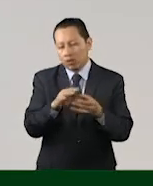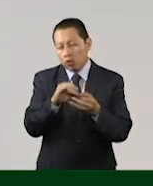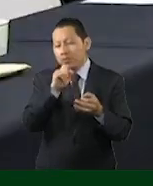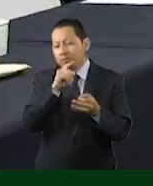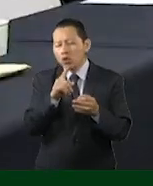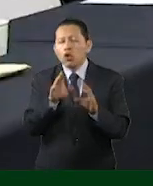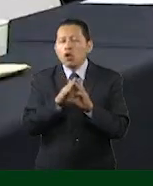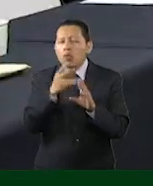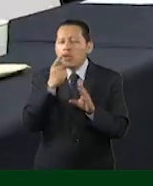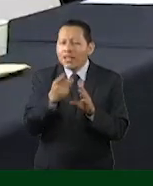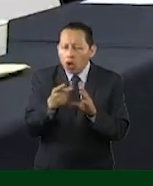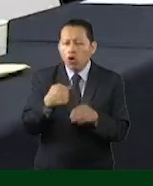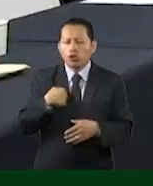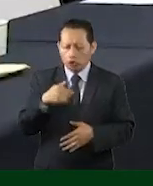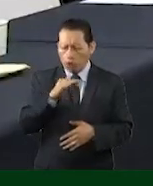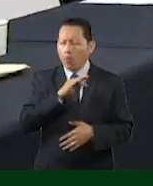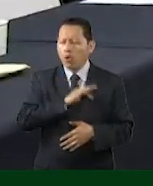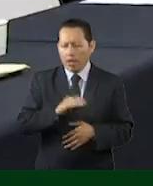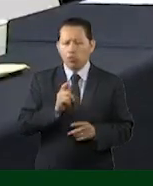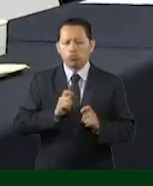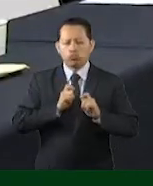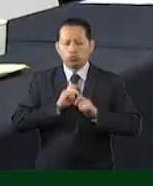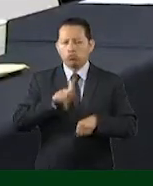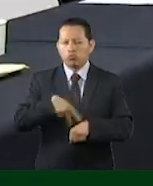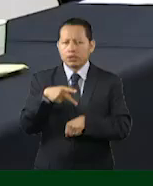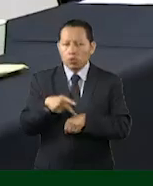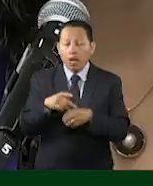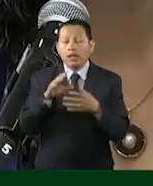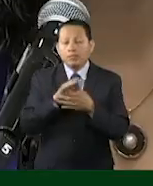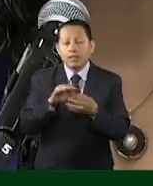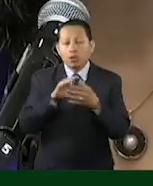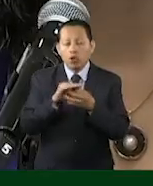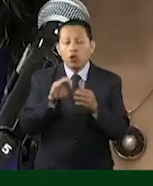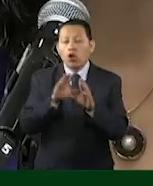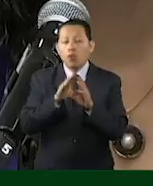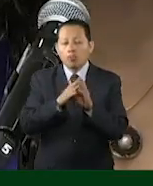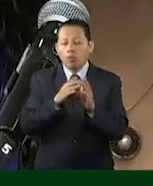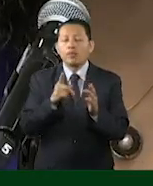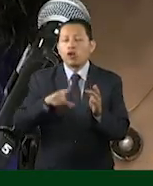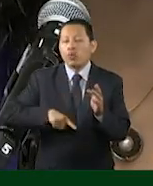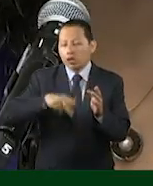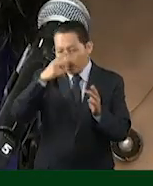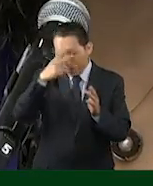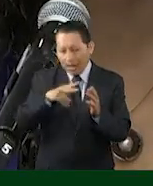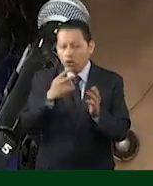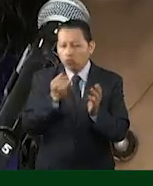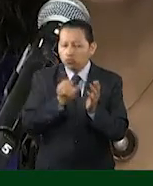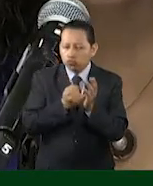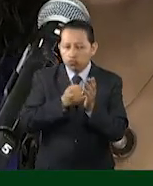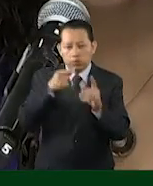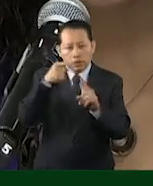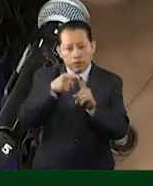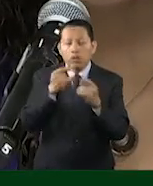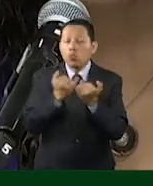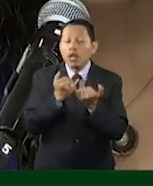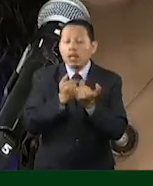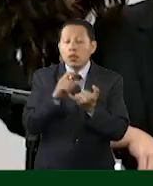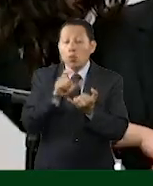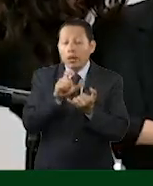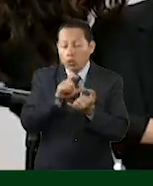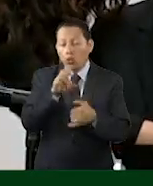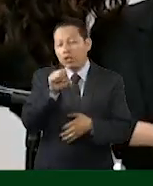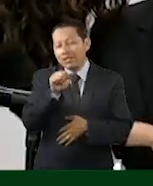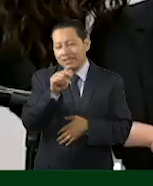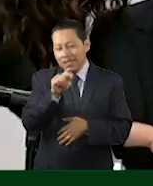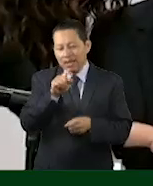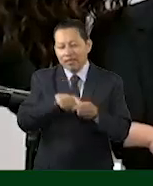para decir yo puedo estar en este puesto? Bueno, expuso las metas de recaudación del gobierno mexicano y, por supuesto, lo que haría en el sistema de